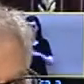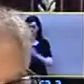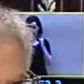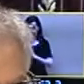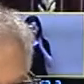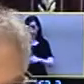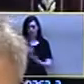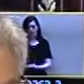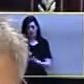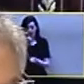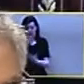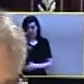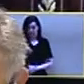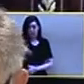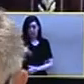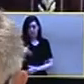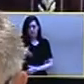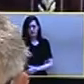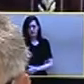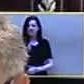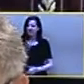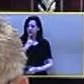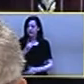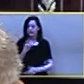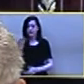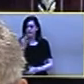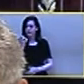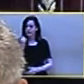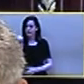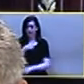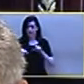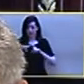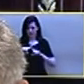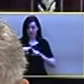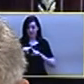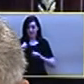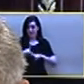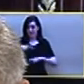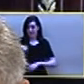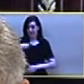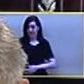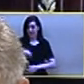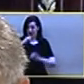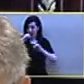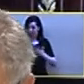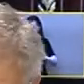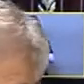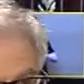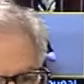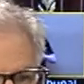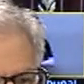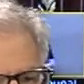censura y eso es un tema relevante la segunda idea se critica mucho a